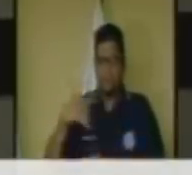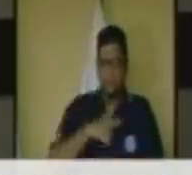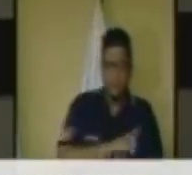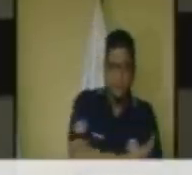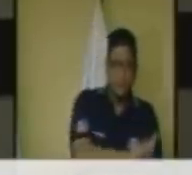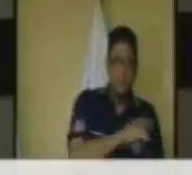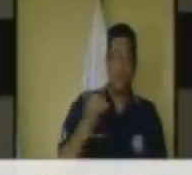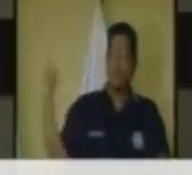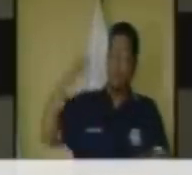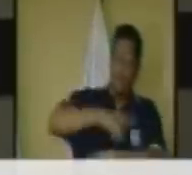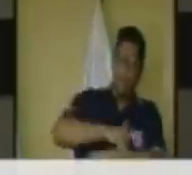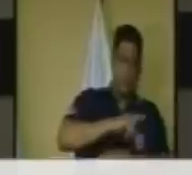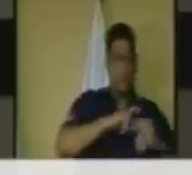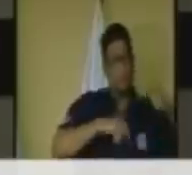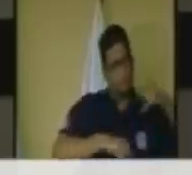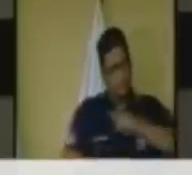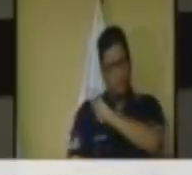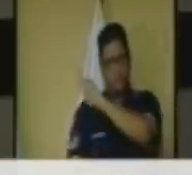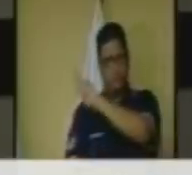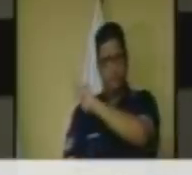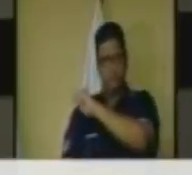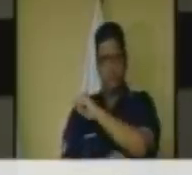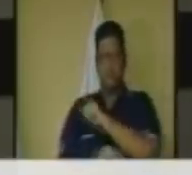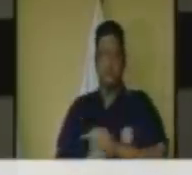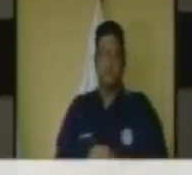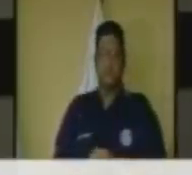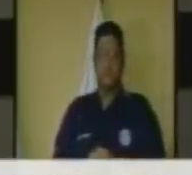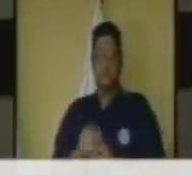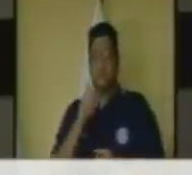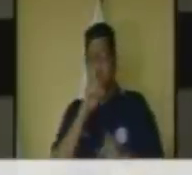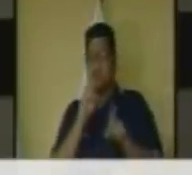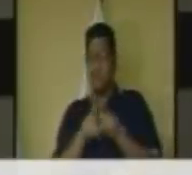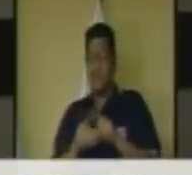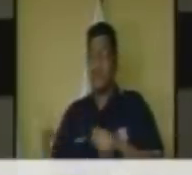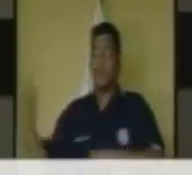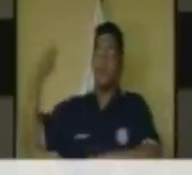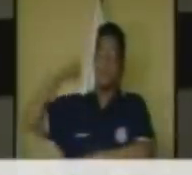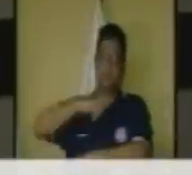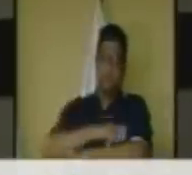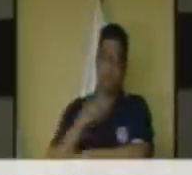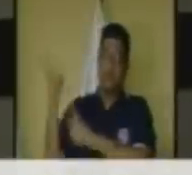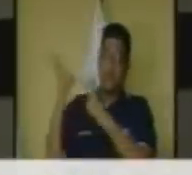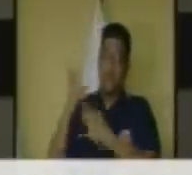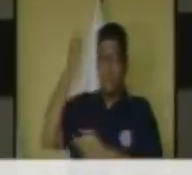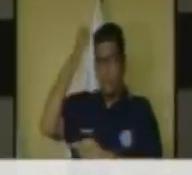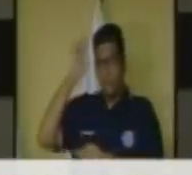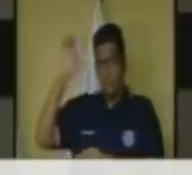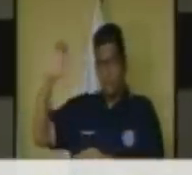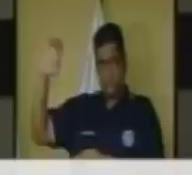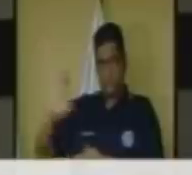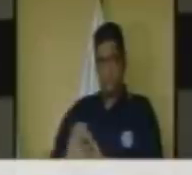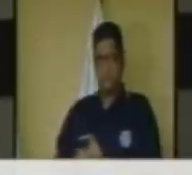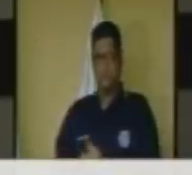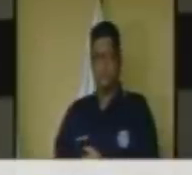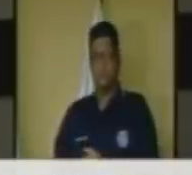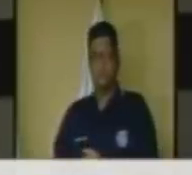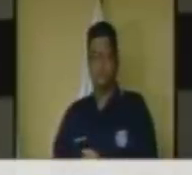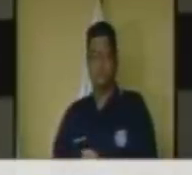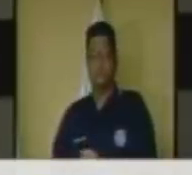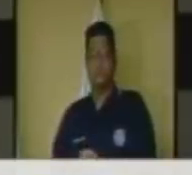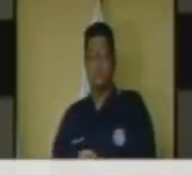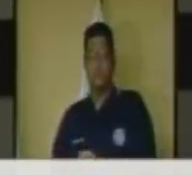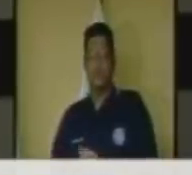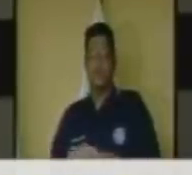tres aerolíneas serían cuatro en total, incluyendo la aerolínea europea, que ha cancelado los vuelos debido a los